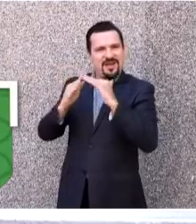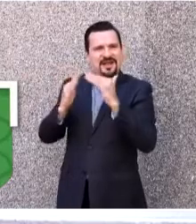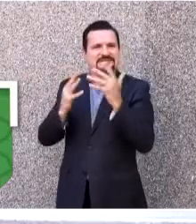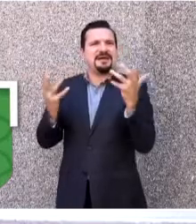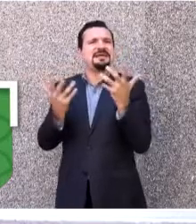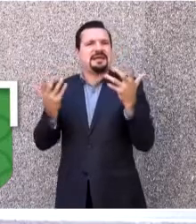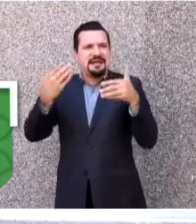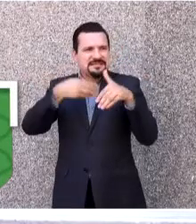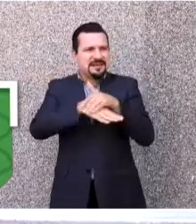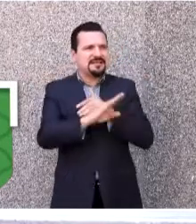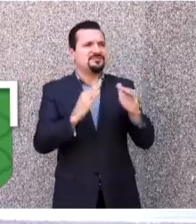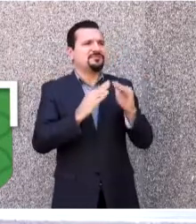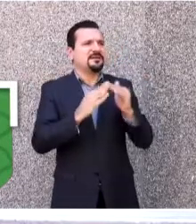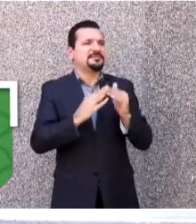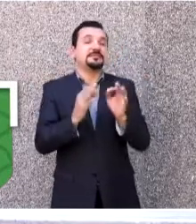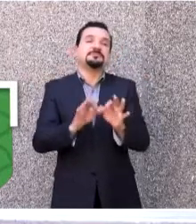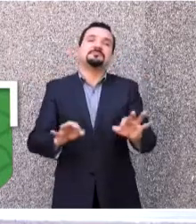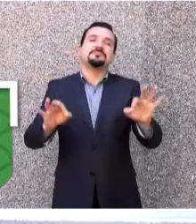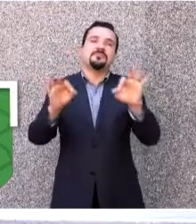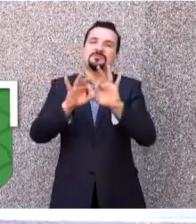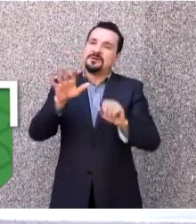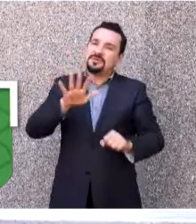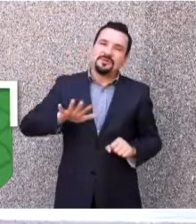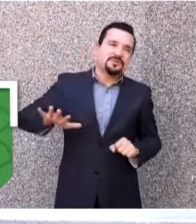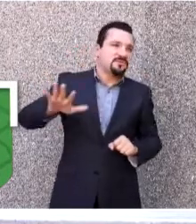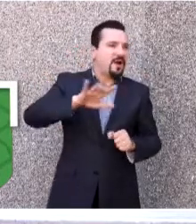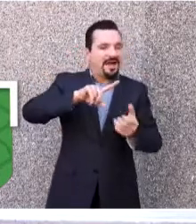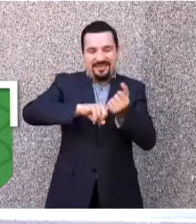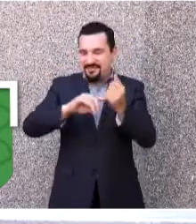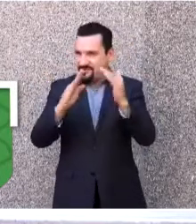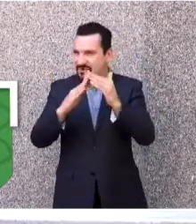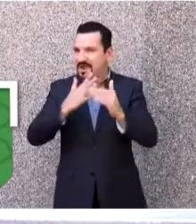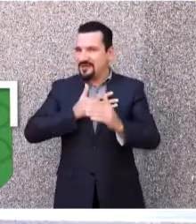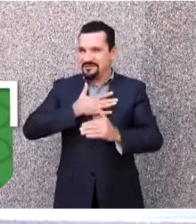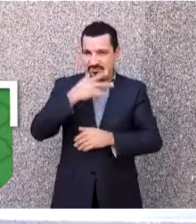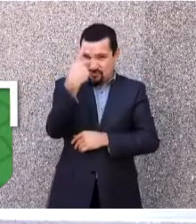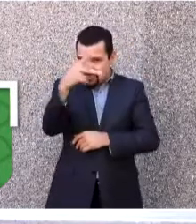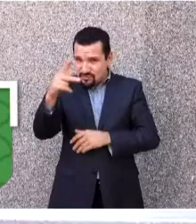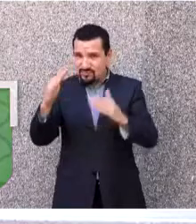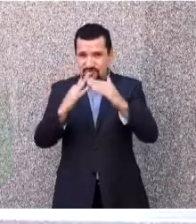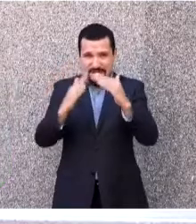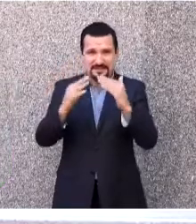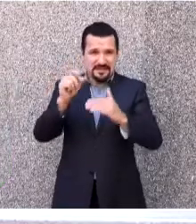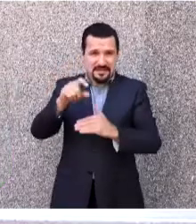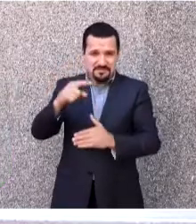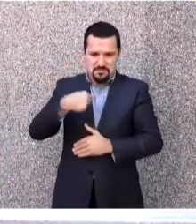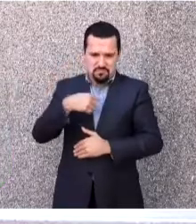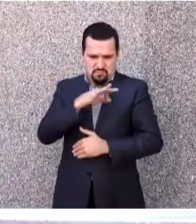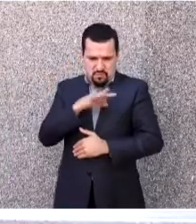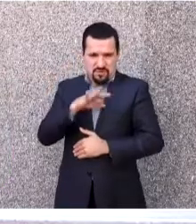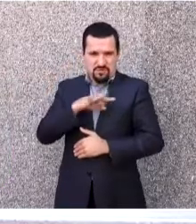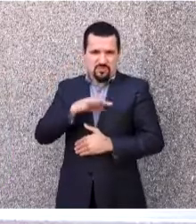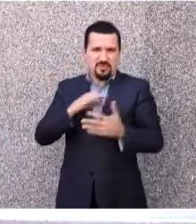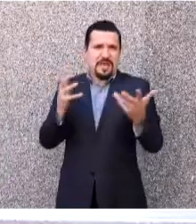que apliquemos la incluso dentro de nuestros hogares y en la medida de nuestras posibilidades,